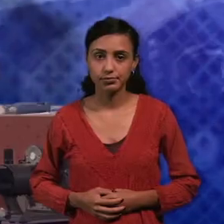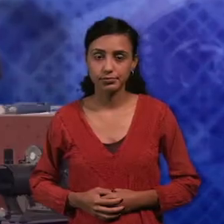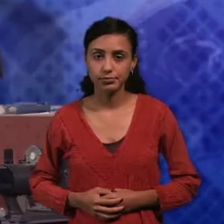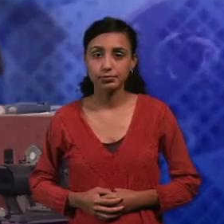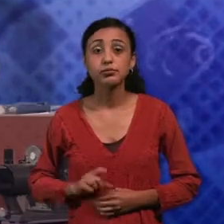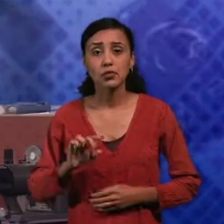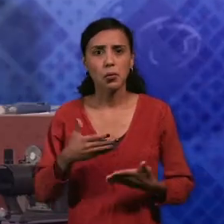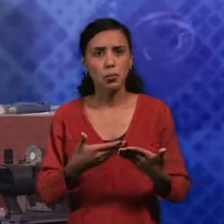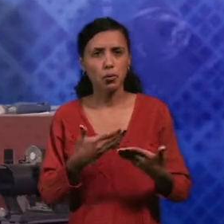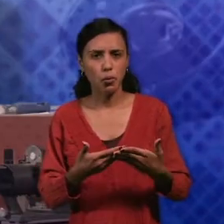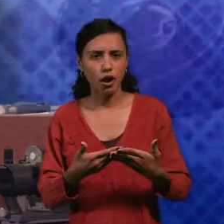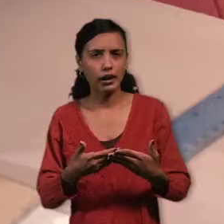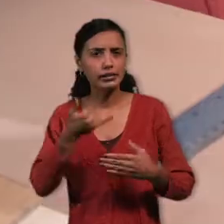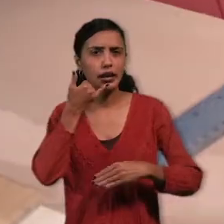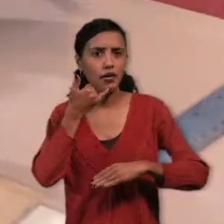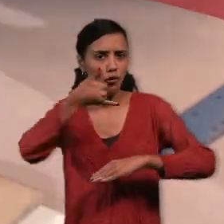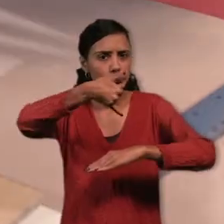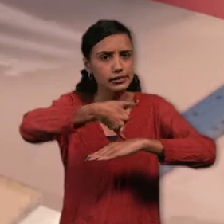Vamos a probar si nuestro teléfono cabe en la hendidura.